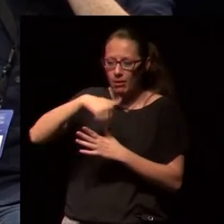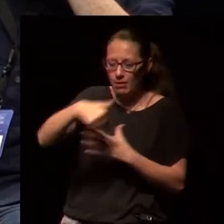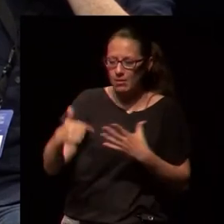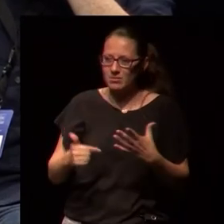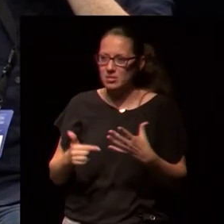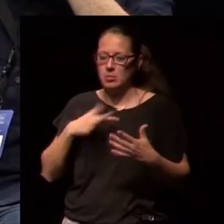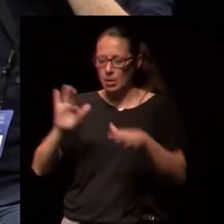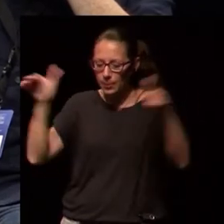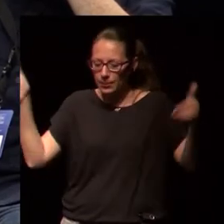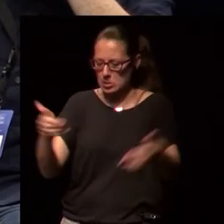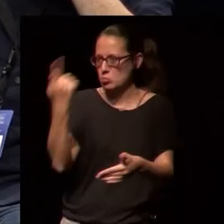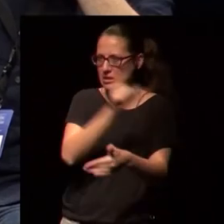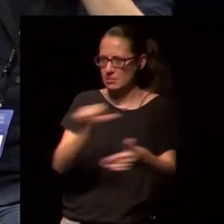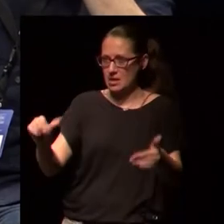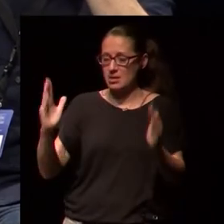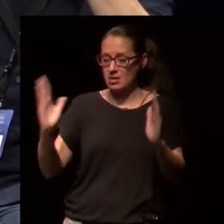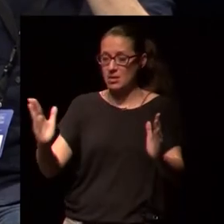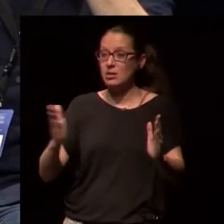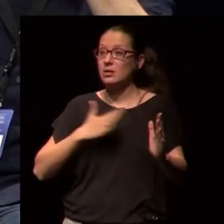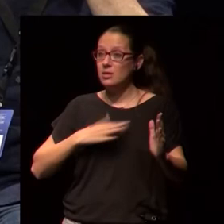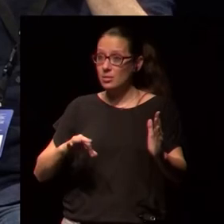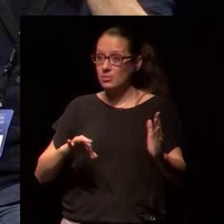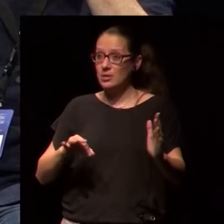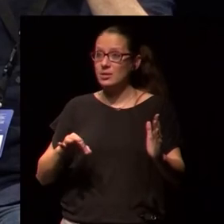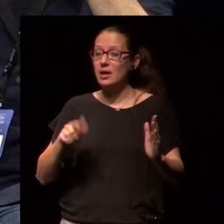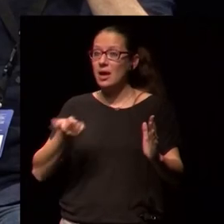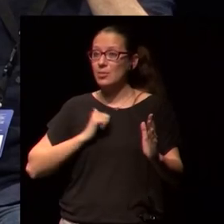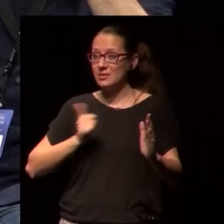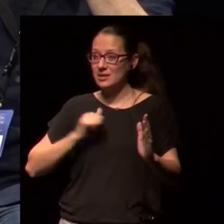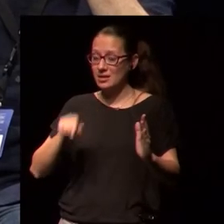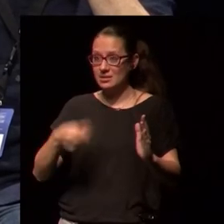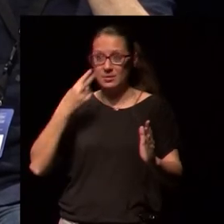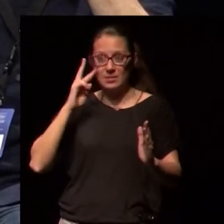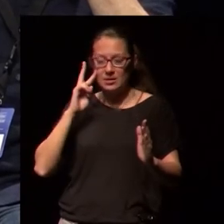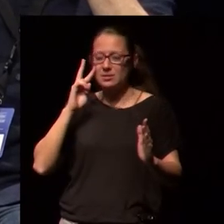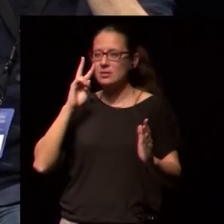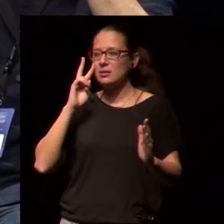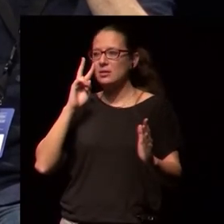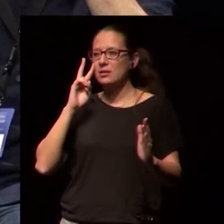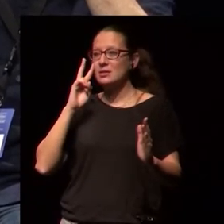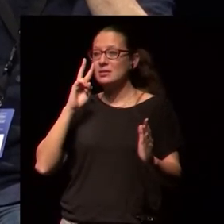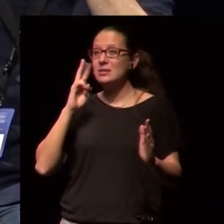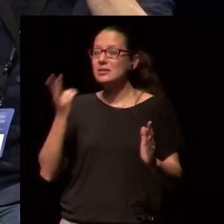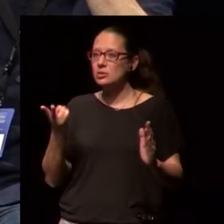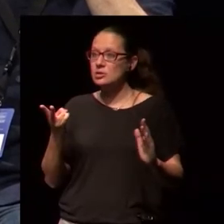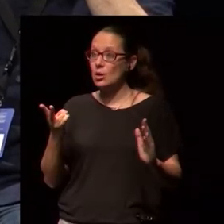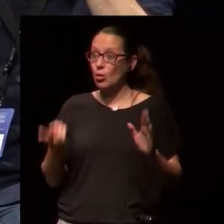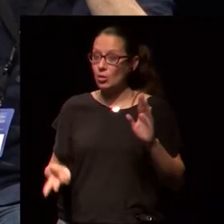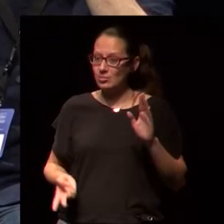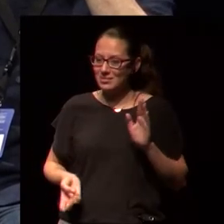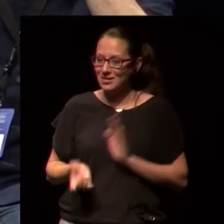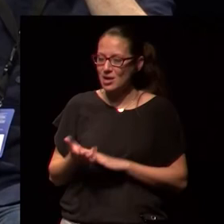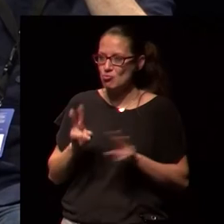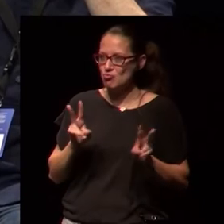semana y a lo mejor aprovechar esa historia, descomponerla y juntos crear una